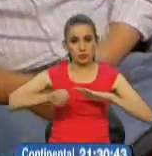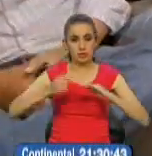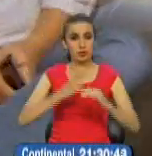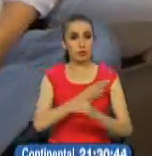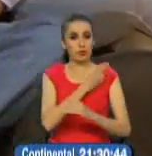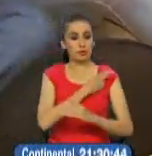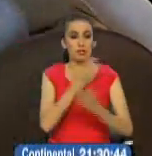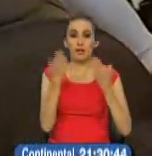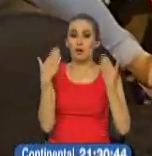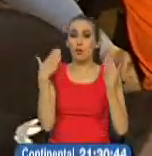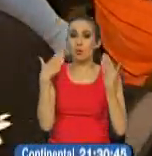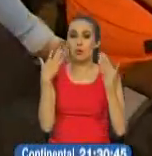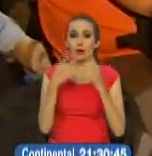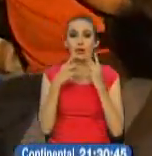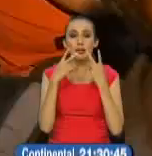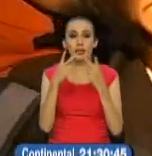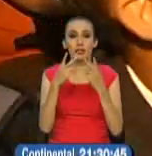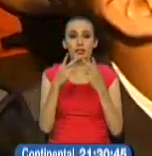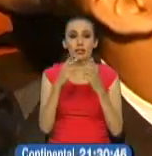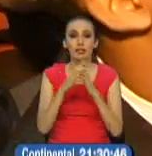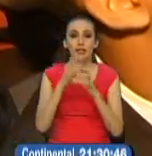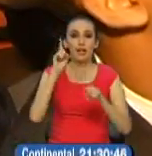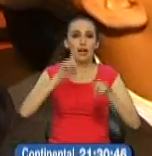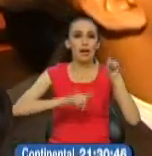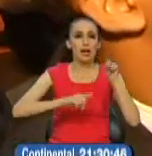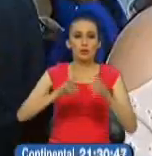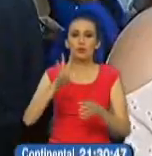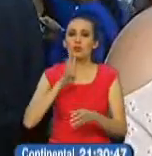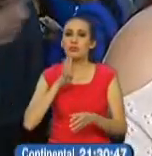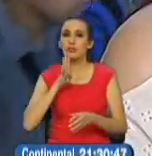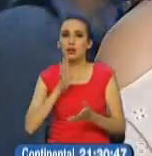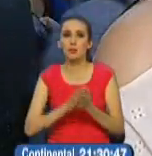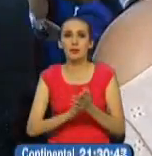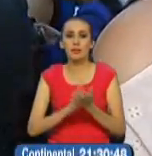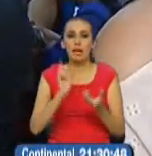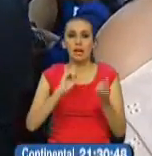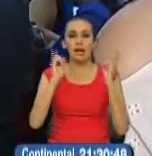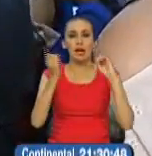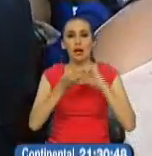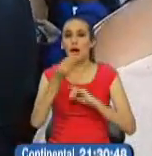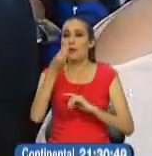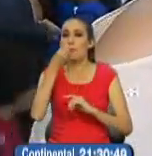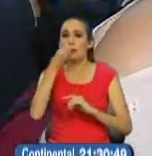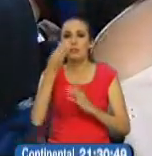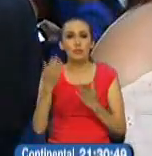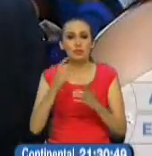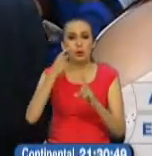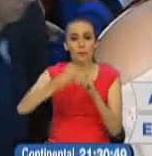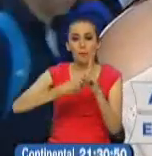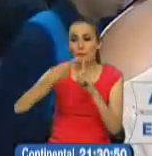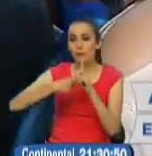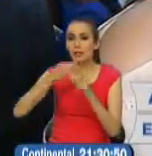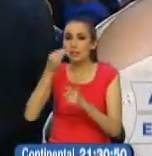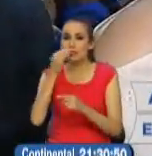Guayaquil hicieron énfasis en los puntos que deben de ser cambiados. La pensión alimenticia, ya que tiene que ser